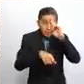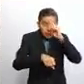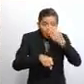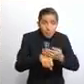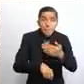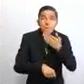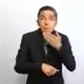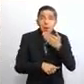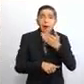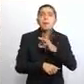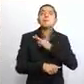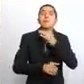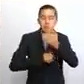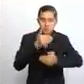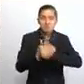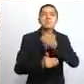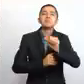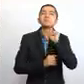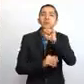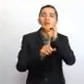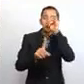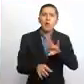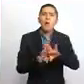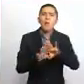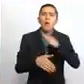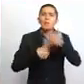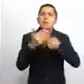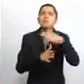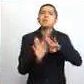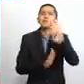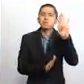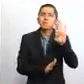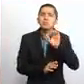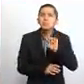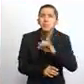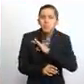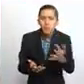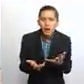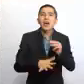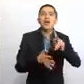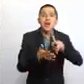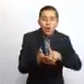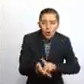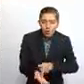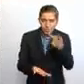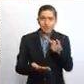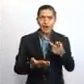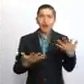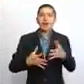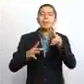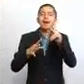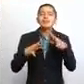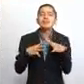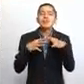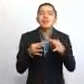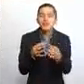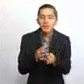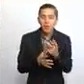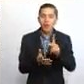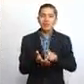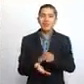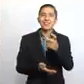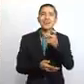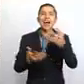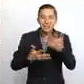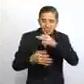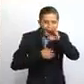vamos a salir bien de esta difícil prueba. Hagamos que ese Michoacán vuelva a surgir. Hagámoslo